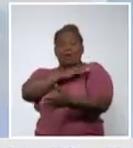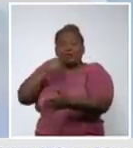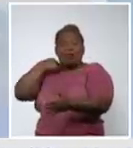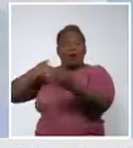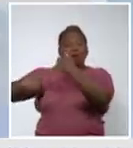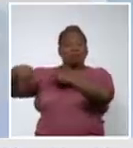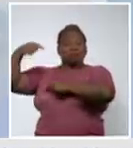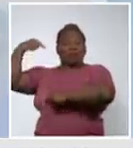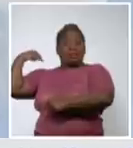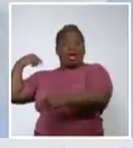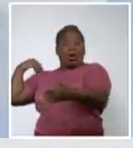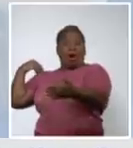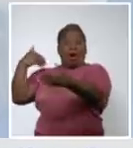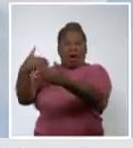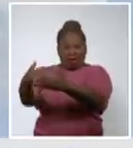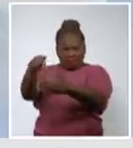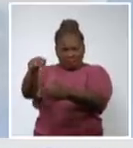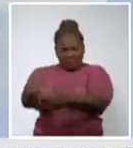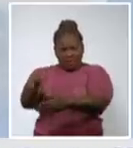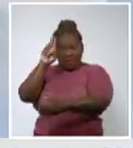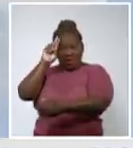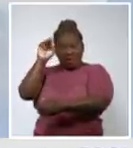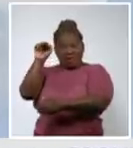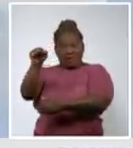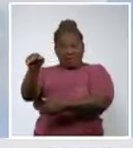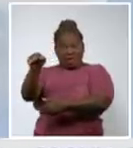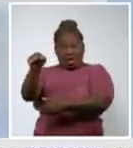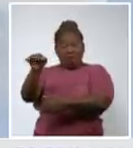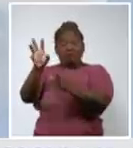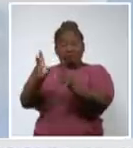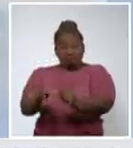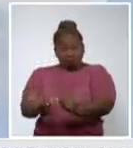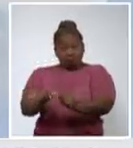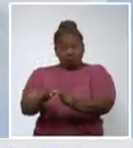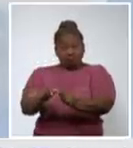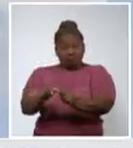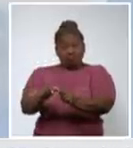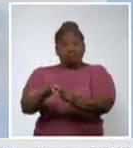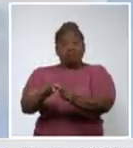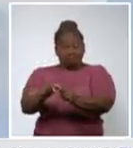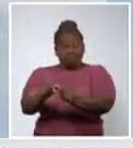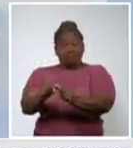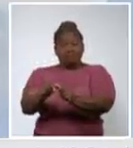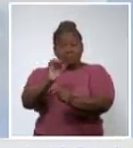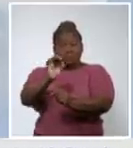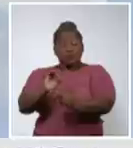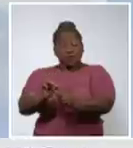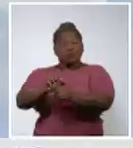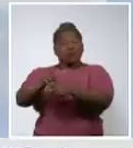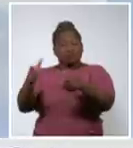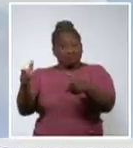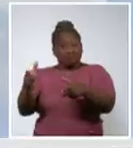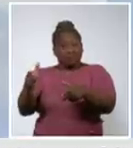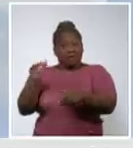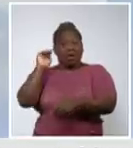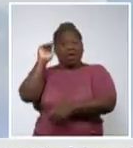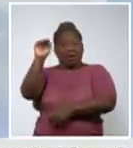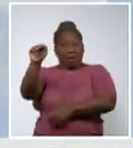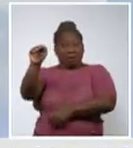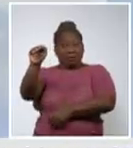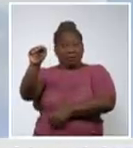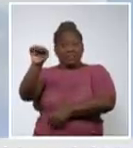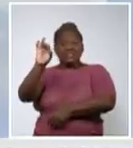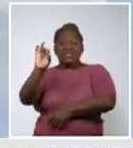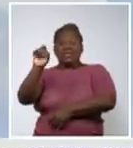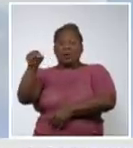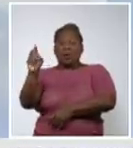Se mantiene ingresado una cifra elevada de casos activos. Estamos hablando del 7,2%,